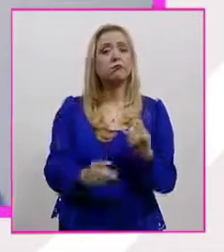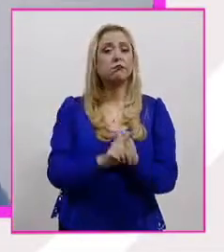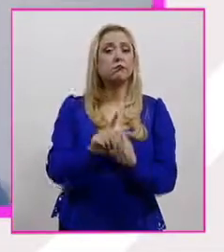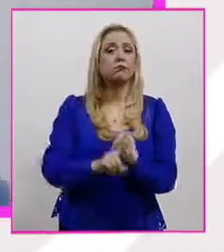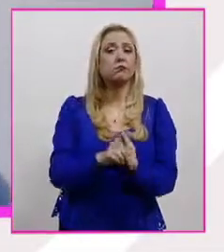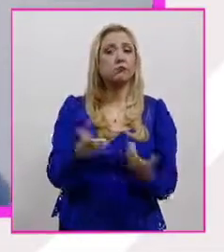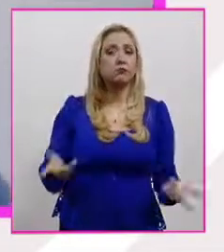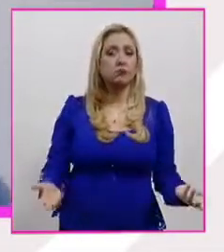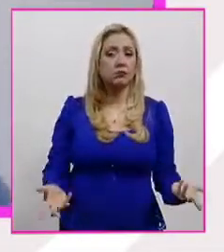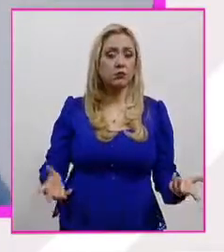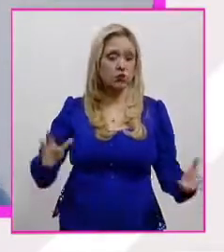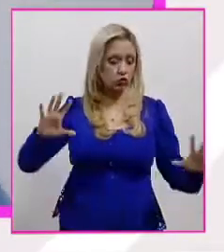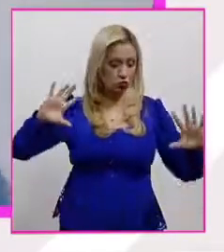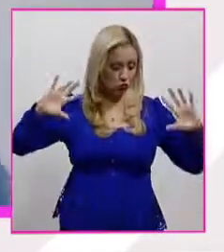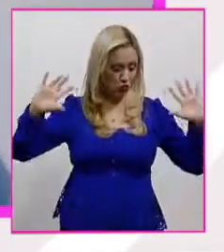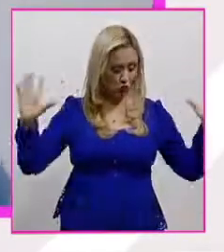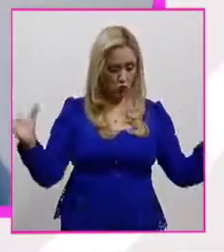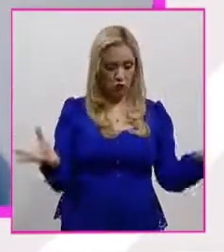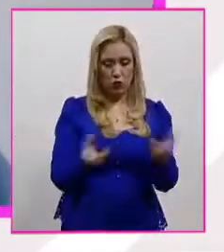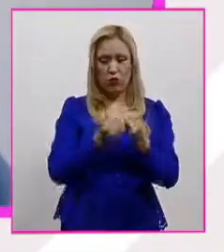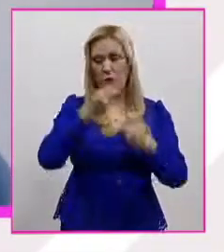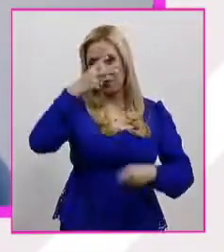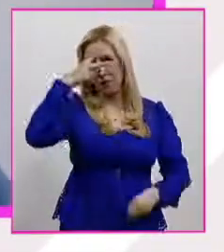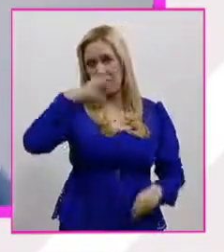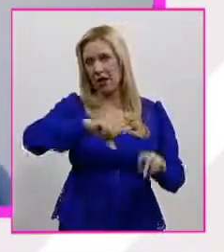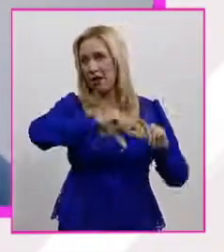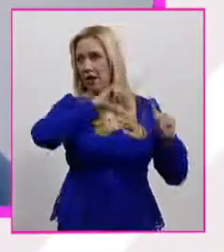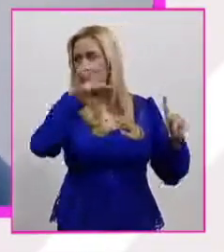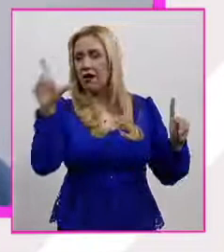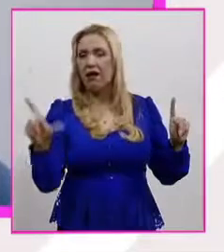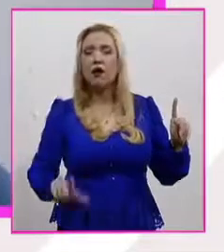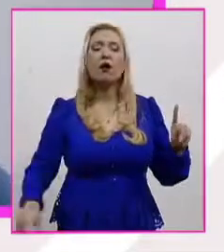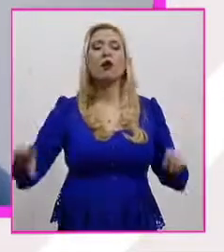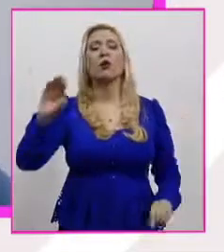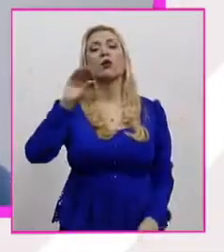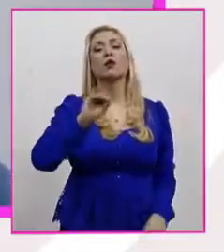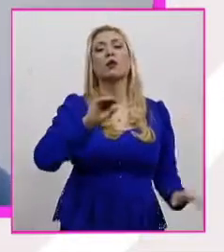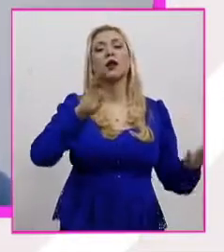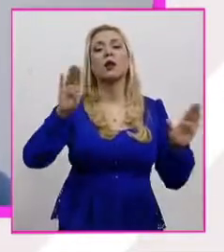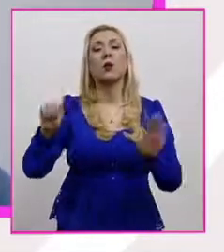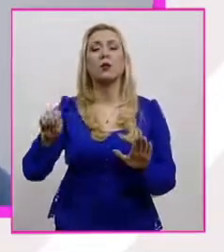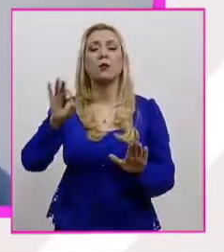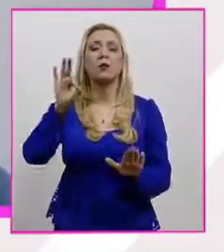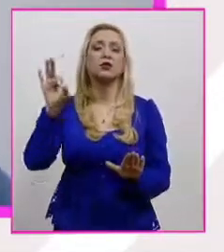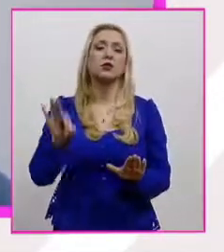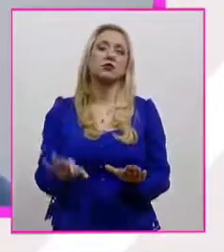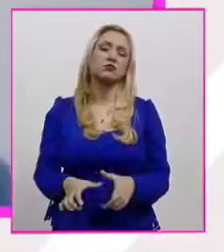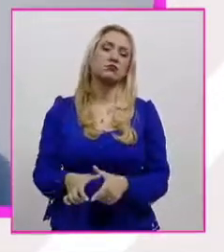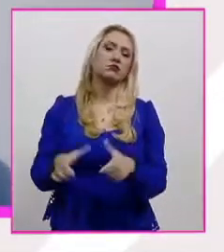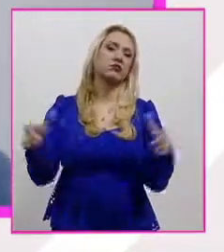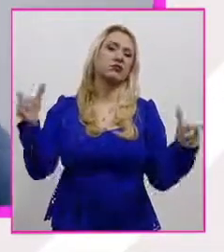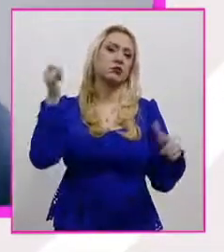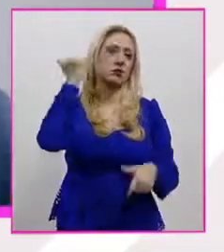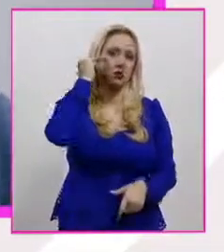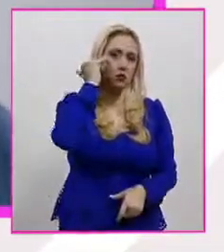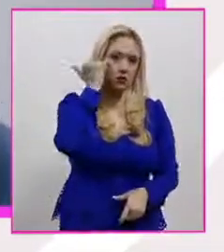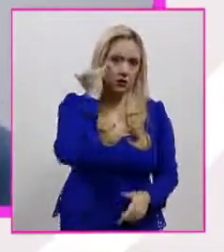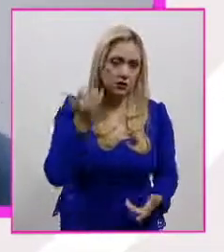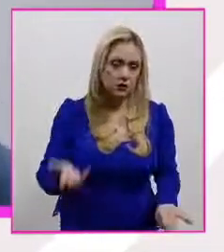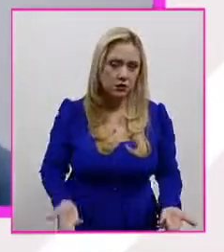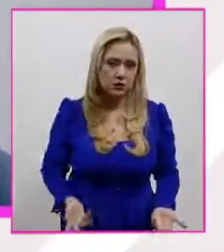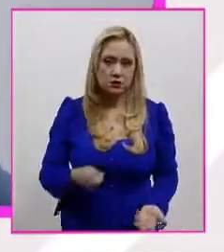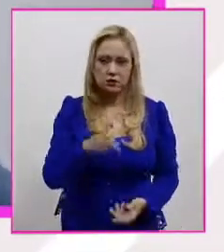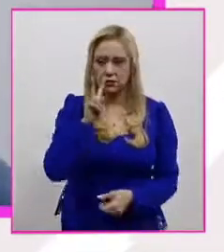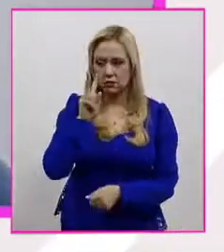del total de la población del más alto grado de marginalidad, el 99% es población indígena. Entonces, identificaste